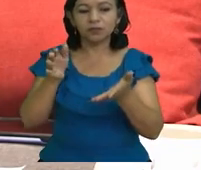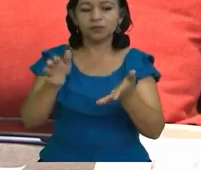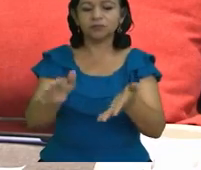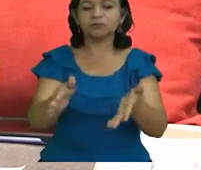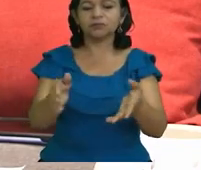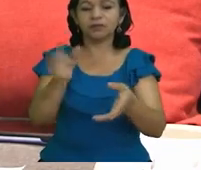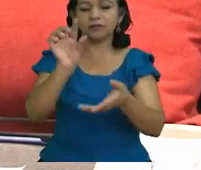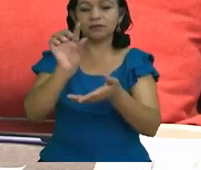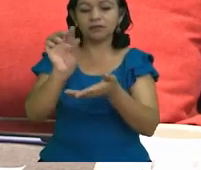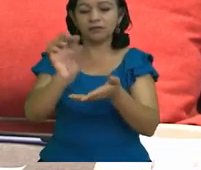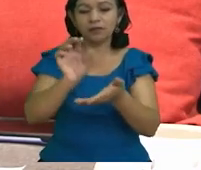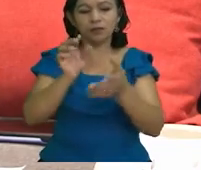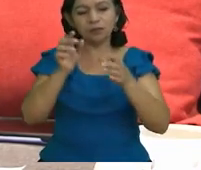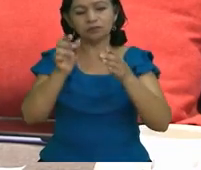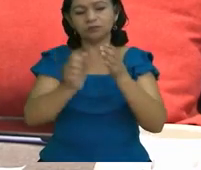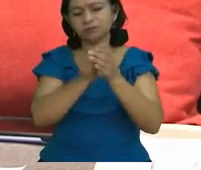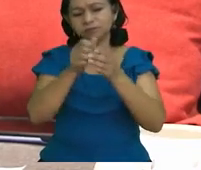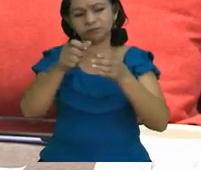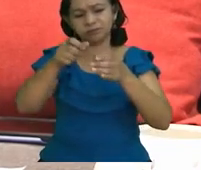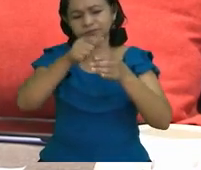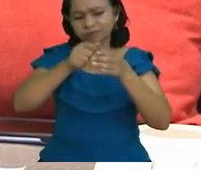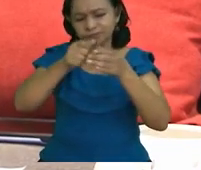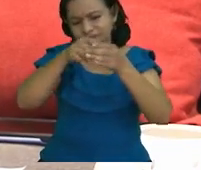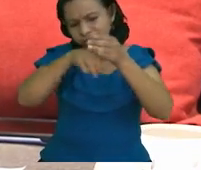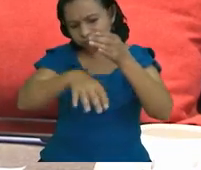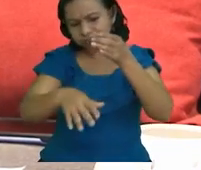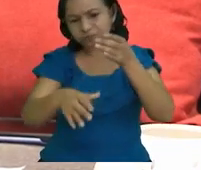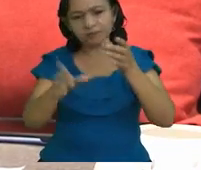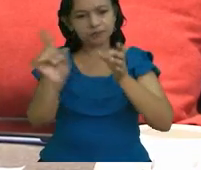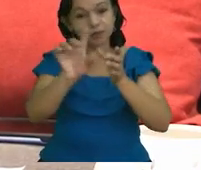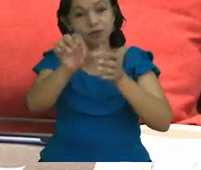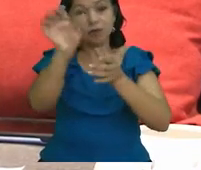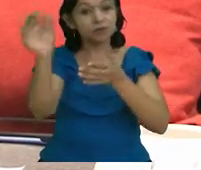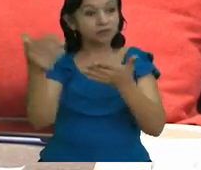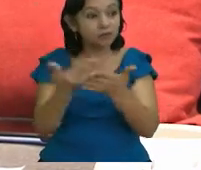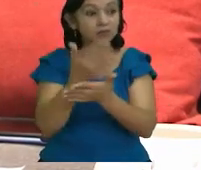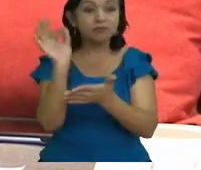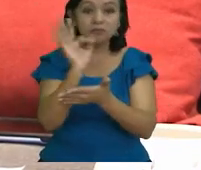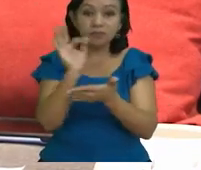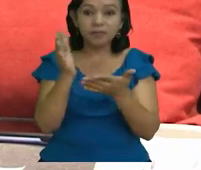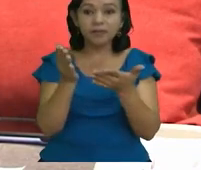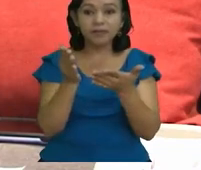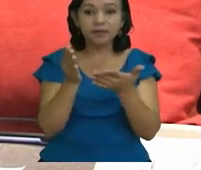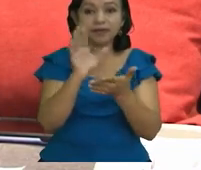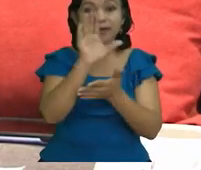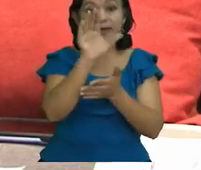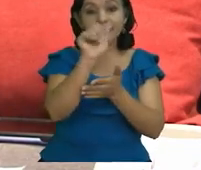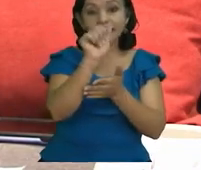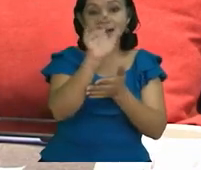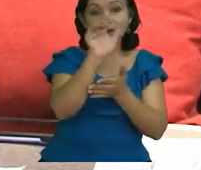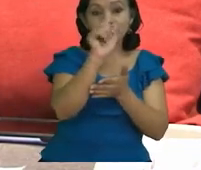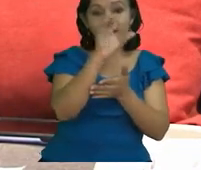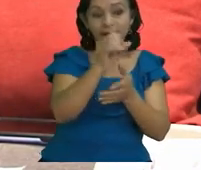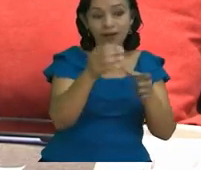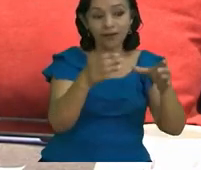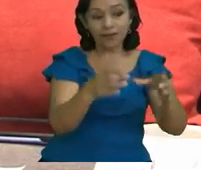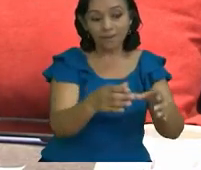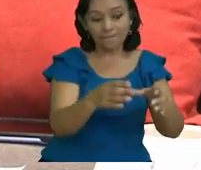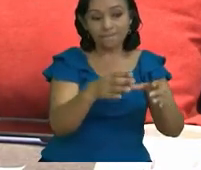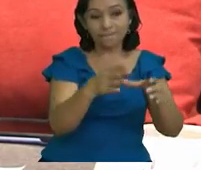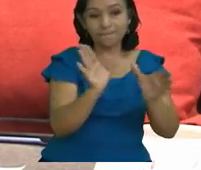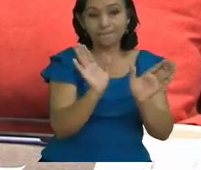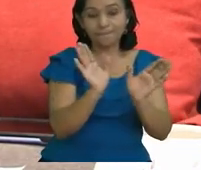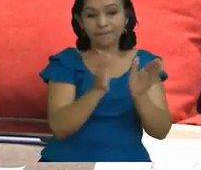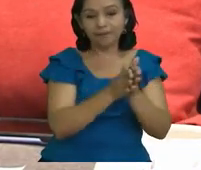o el molido, sino qué otra transformación ha hecho en el café. Igual ha pasado en el cacao, y entonces en el